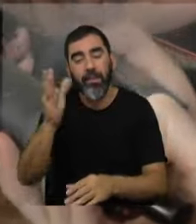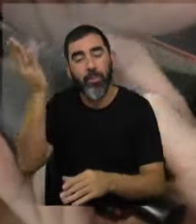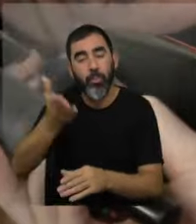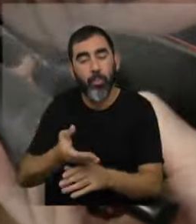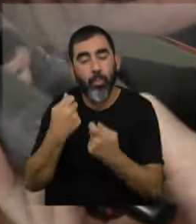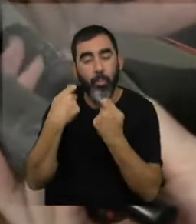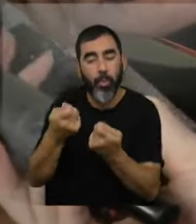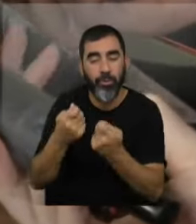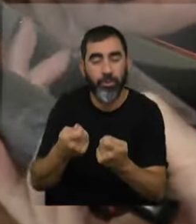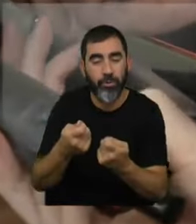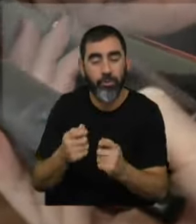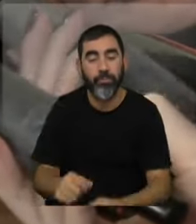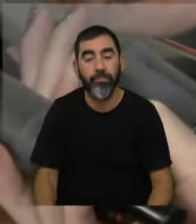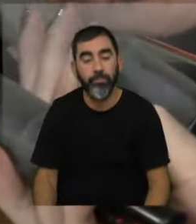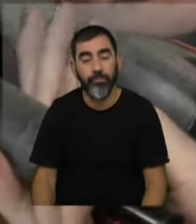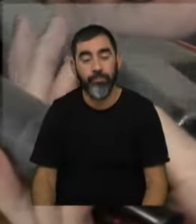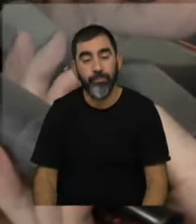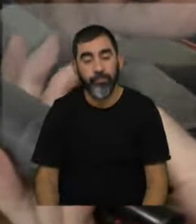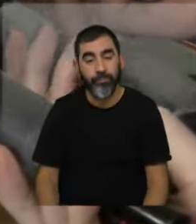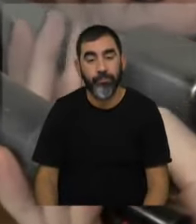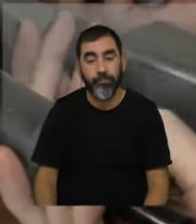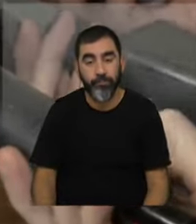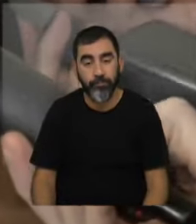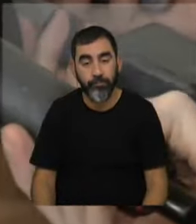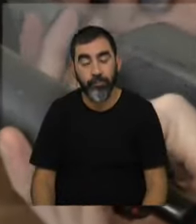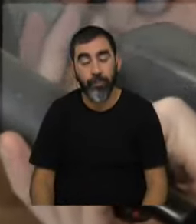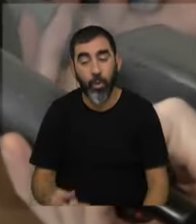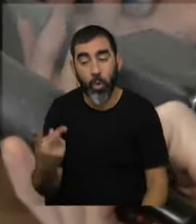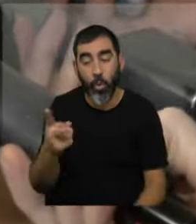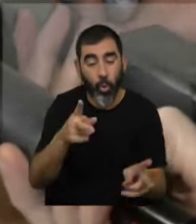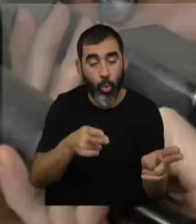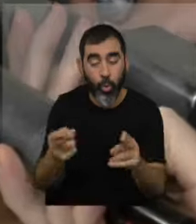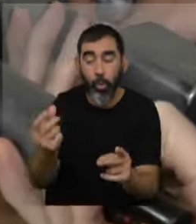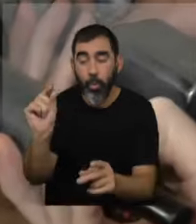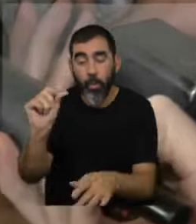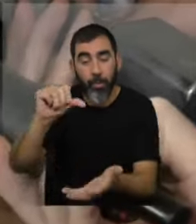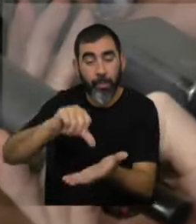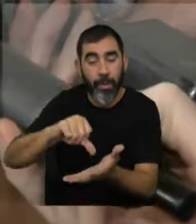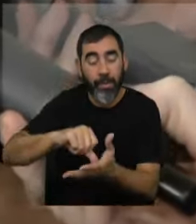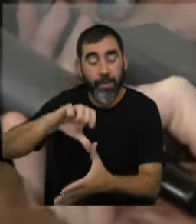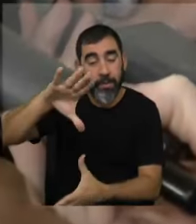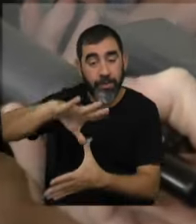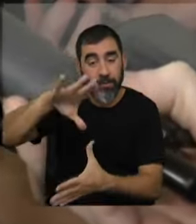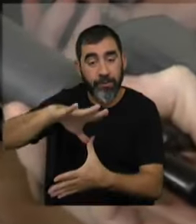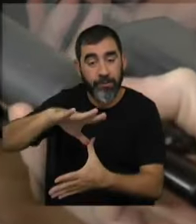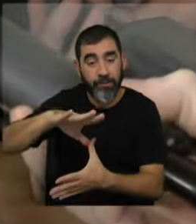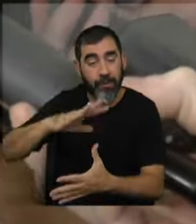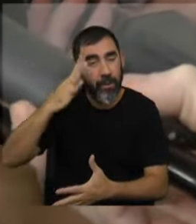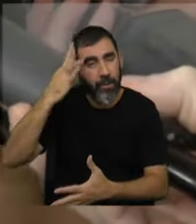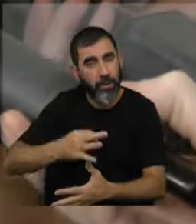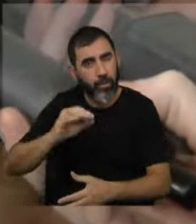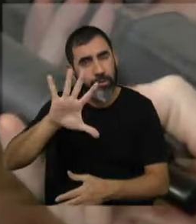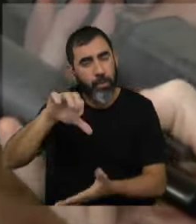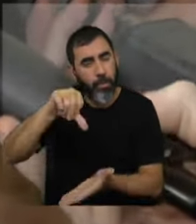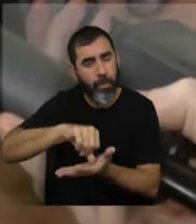por Cent no llega a un 16 del gasto de bolsillo O sea que está dentro de esos pocos países de América son si no me equivoco son